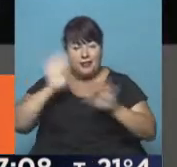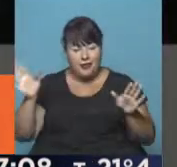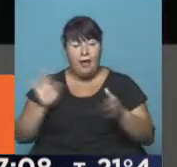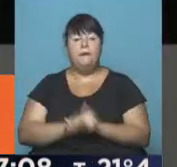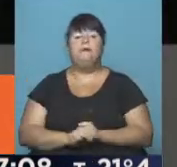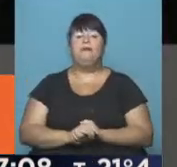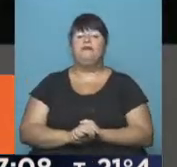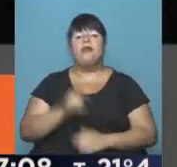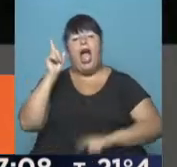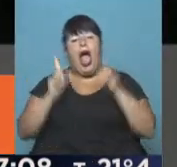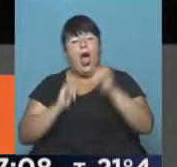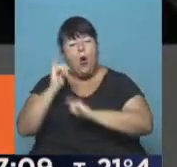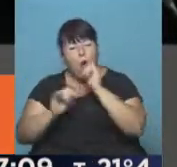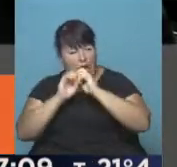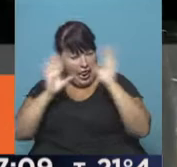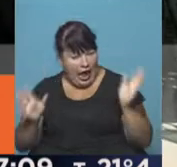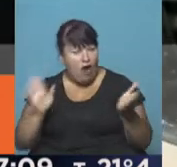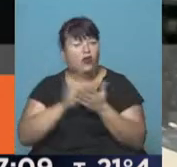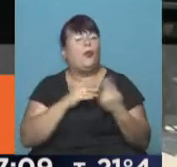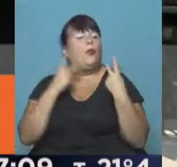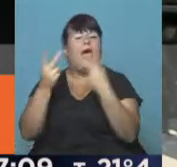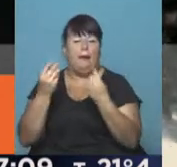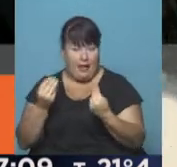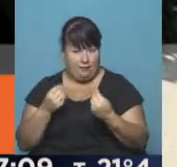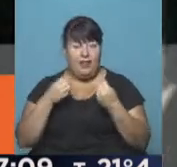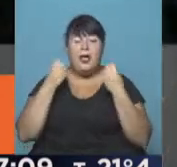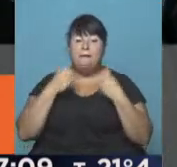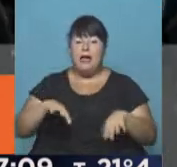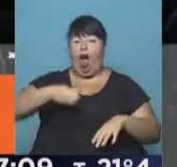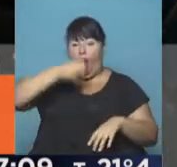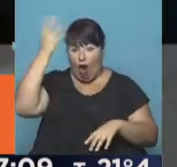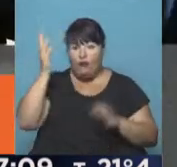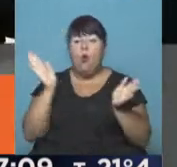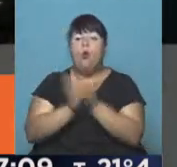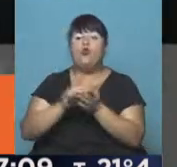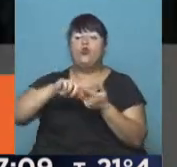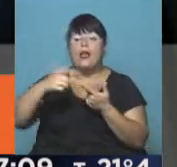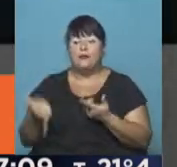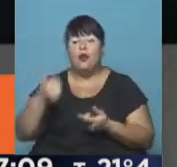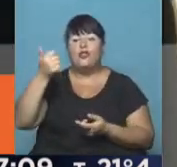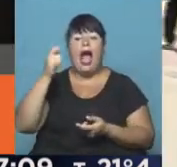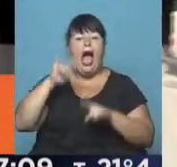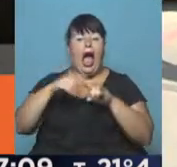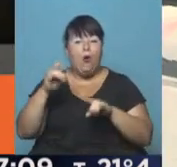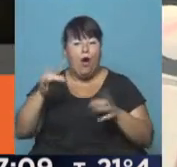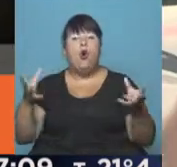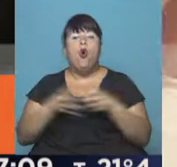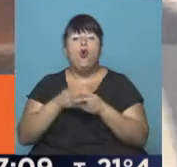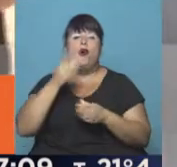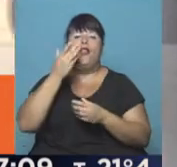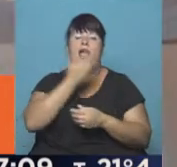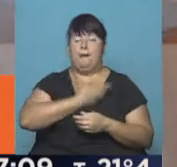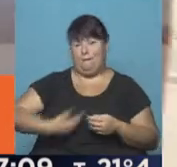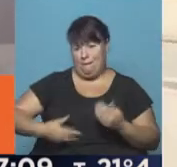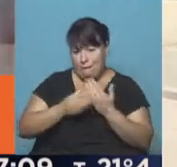macri algunos detalles de este viaje comienza esta visita oficial junto a su esposa juliana awada y a una delegación de funcionarios